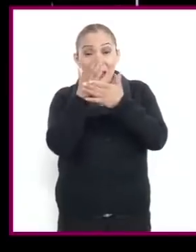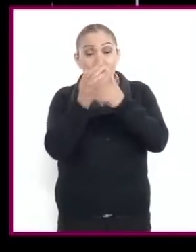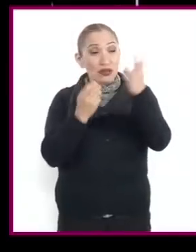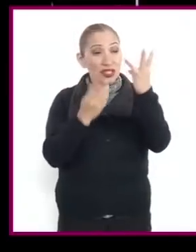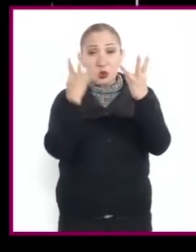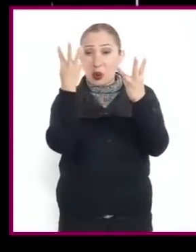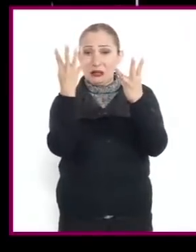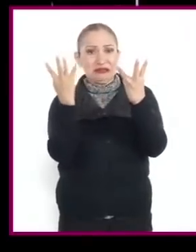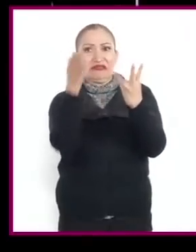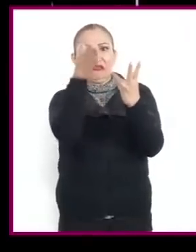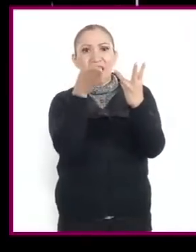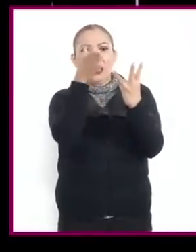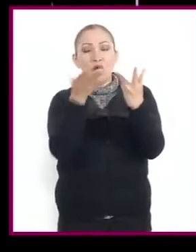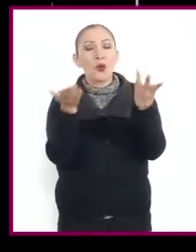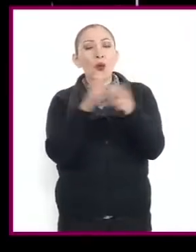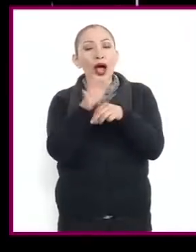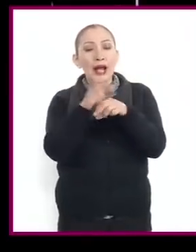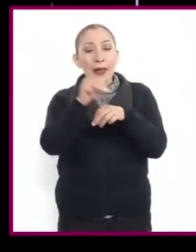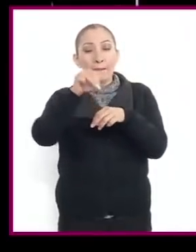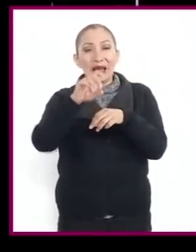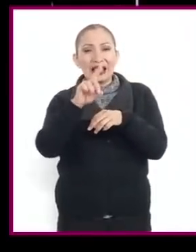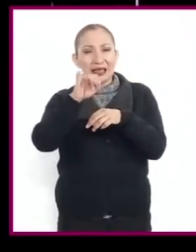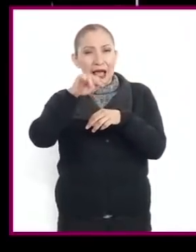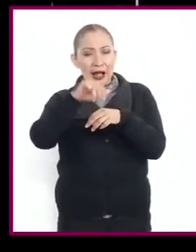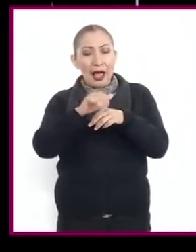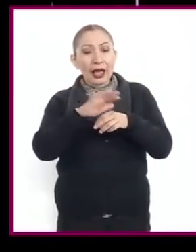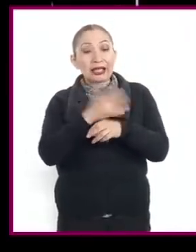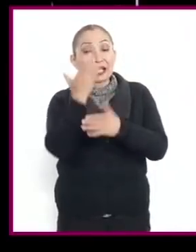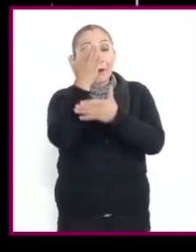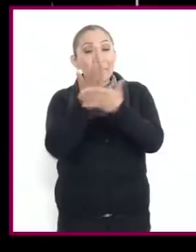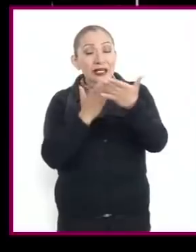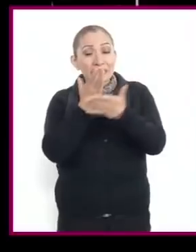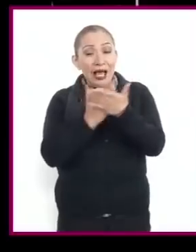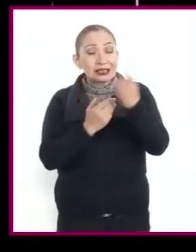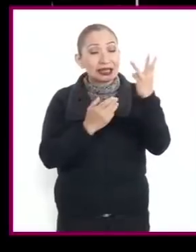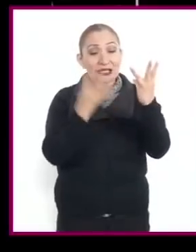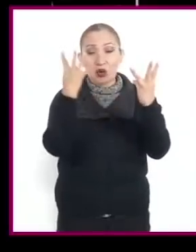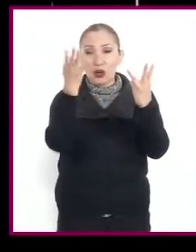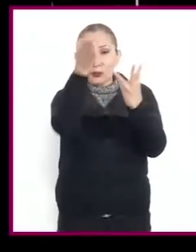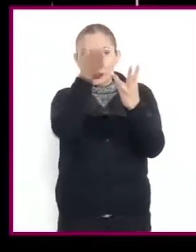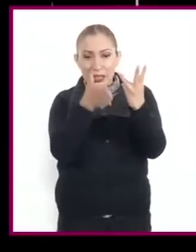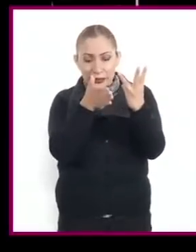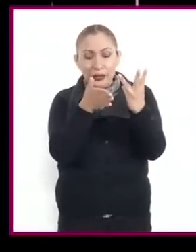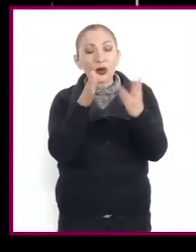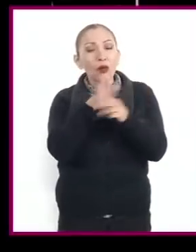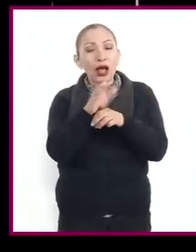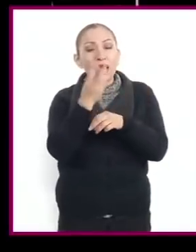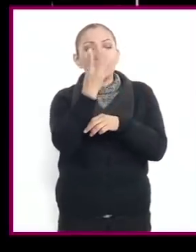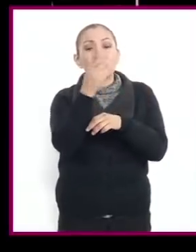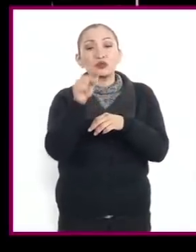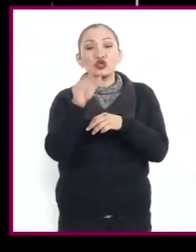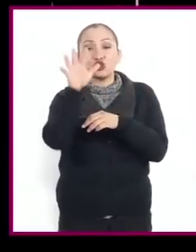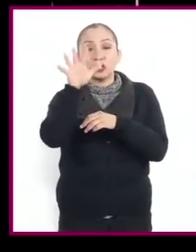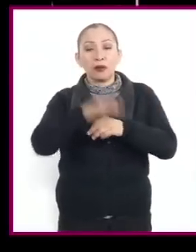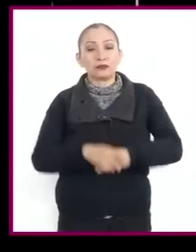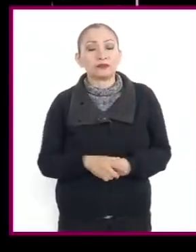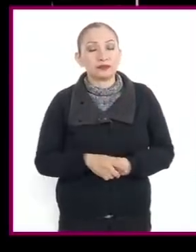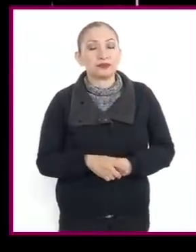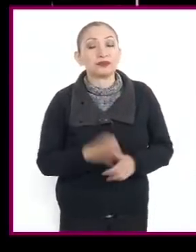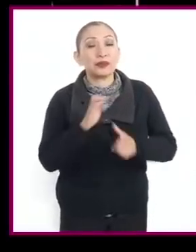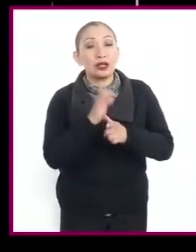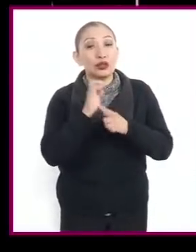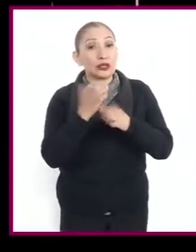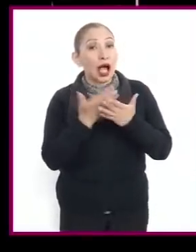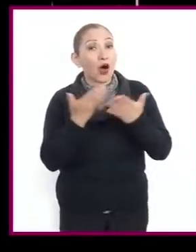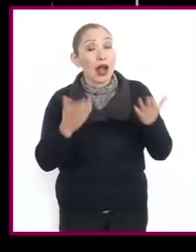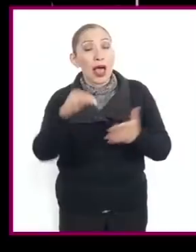encontrar el valor de la mediana. Así que la mediana va a ser la mitad entre 3 y 4. Esto es 3.5. Entonces, en